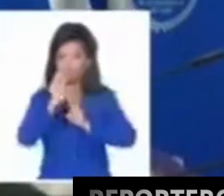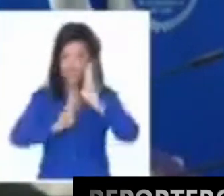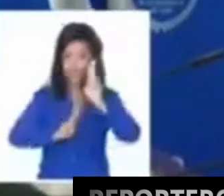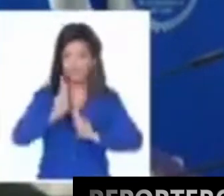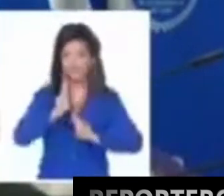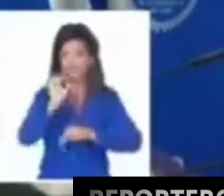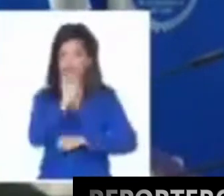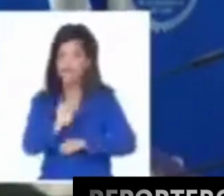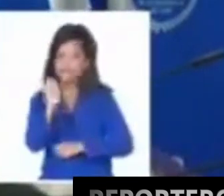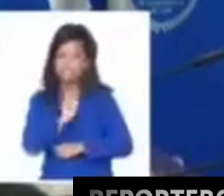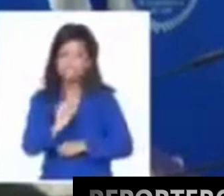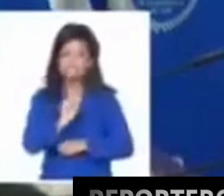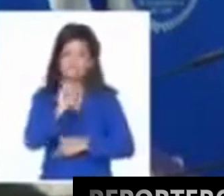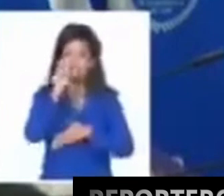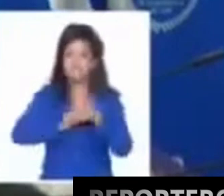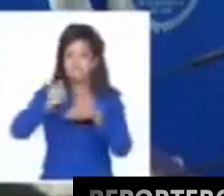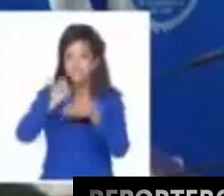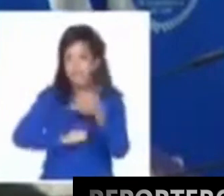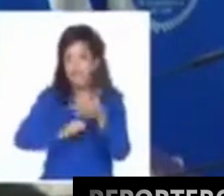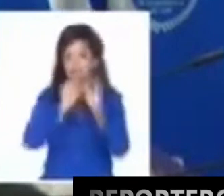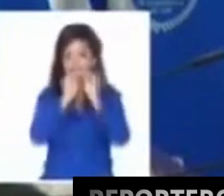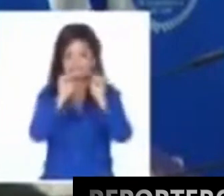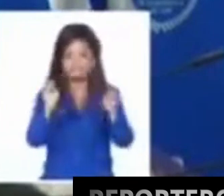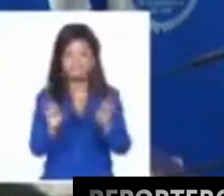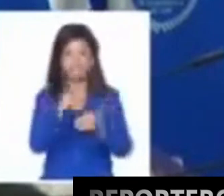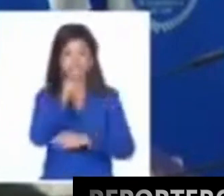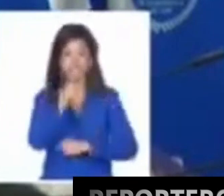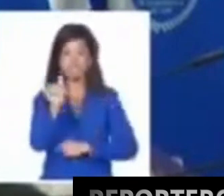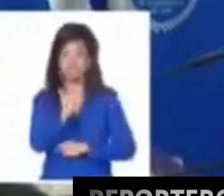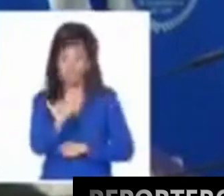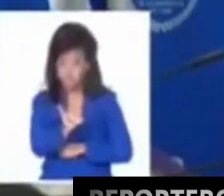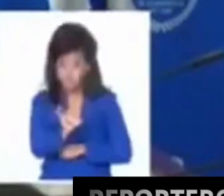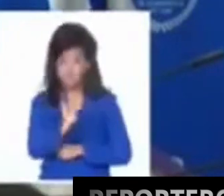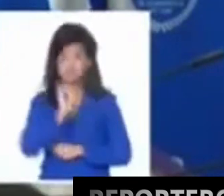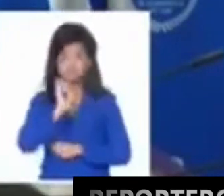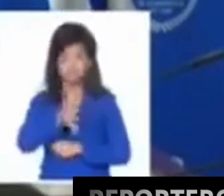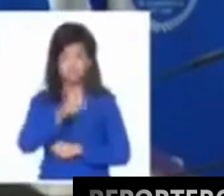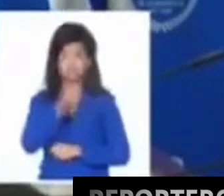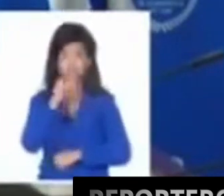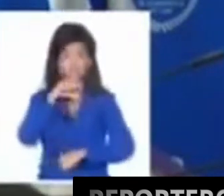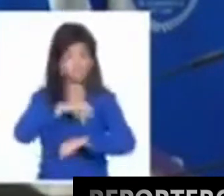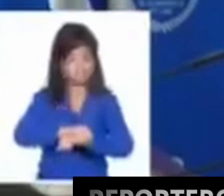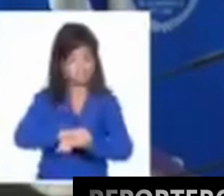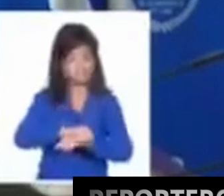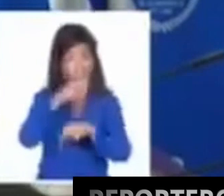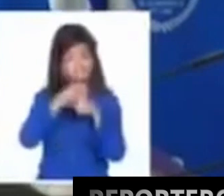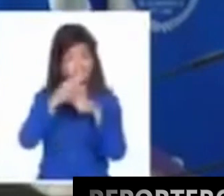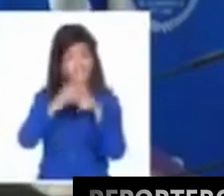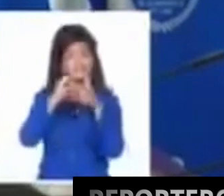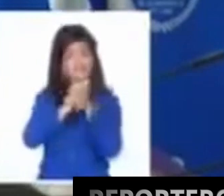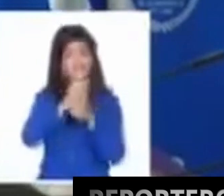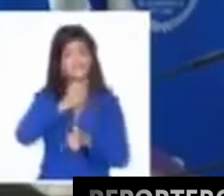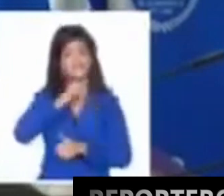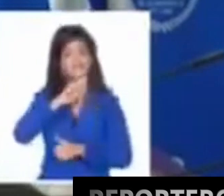organizar, de planificar, de convocar, y eso también integra el delito de mercenarismo y tienen las mismas sanciones que